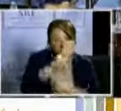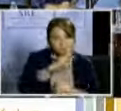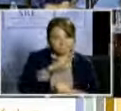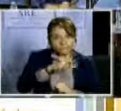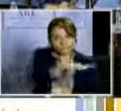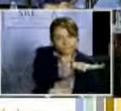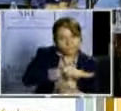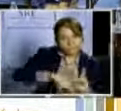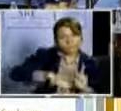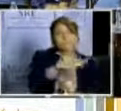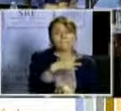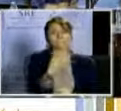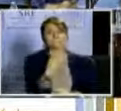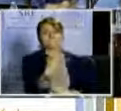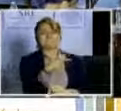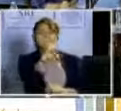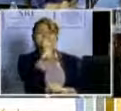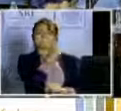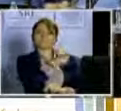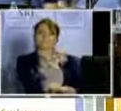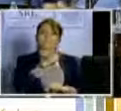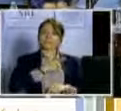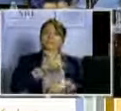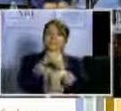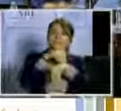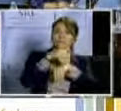la jurisdicción de la Corte Internacional de Justicia.